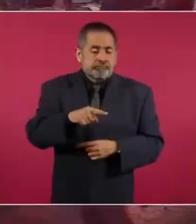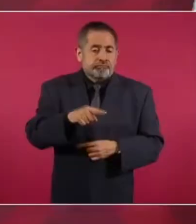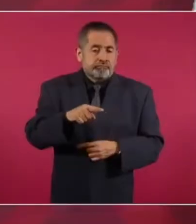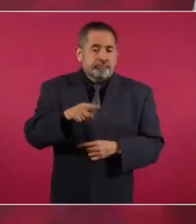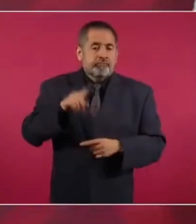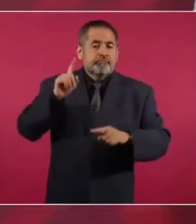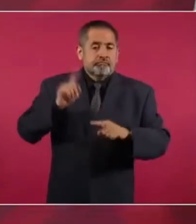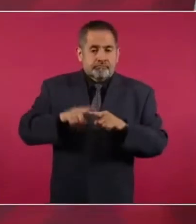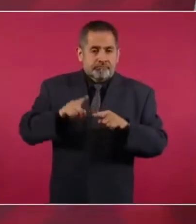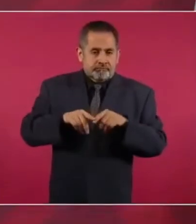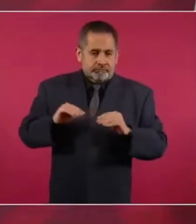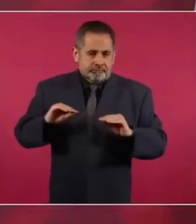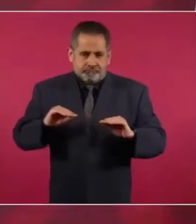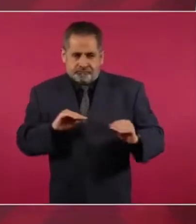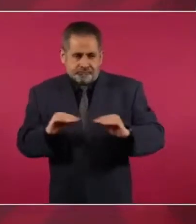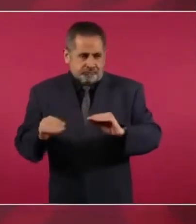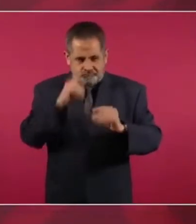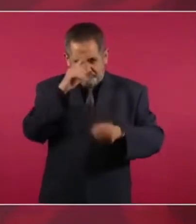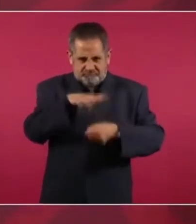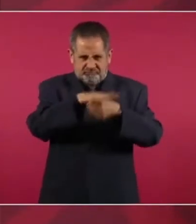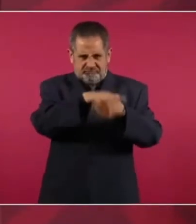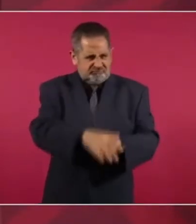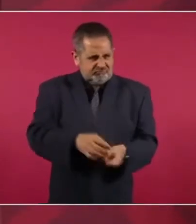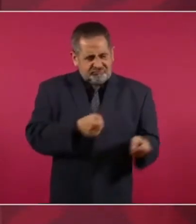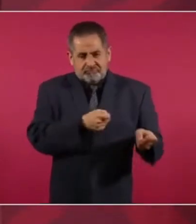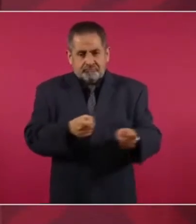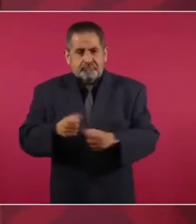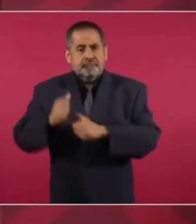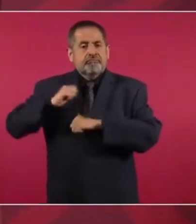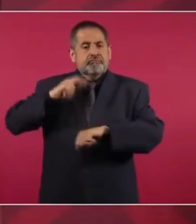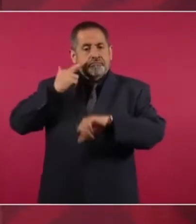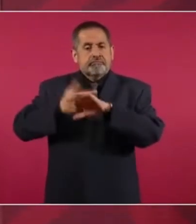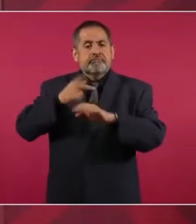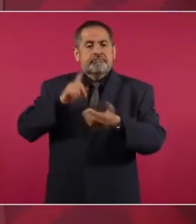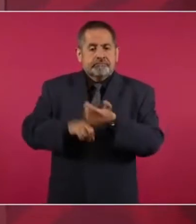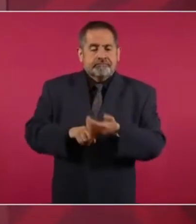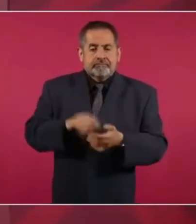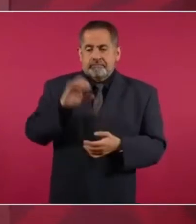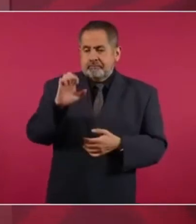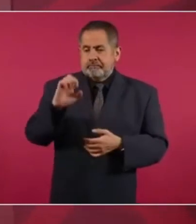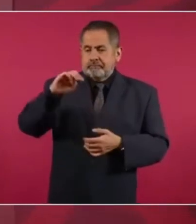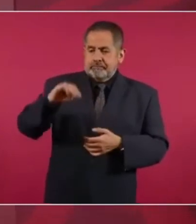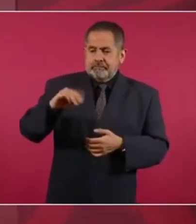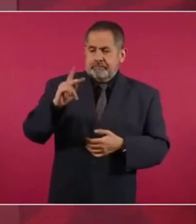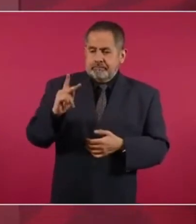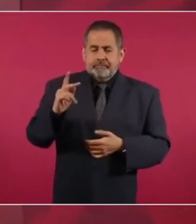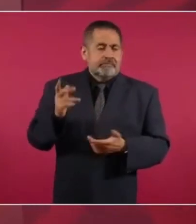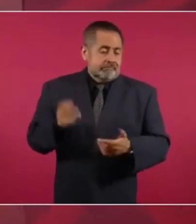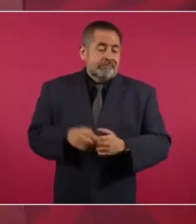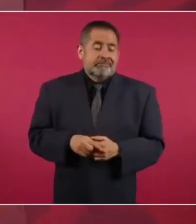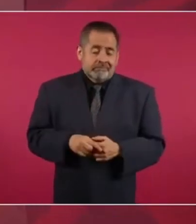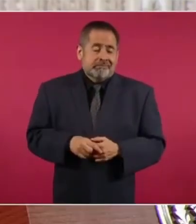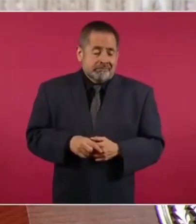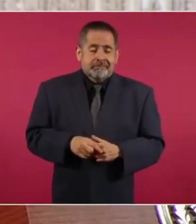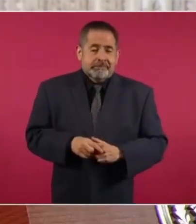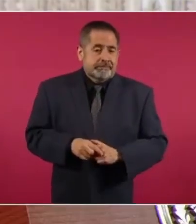el operativo, la represión, había estado a cargo del Estado Mayor Presidencial.